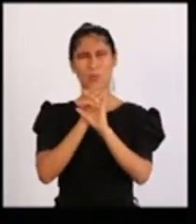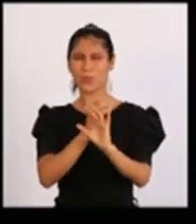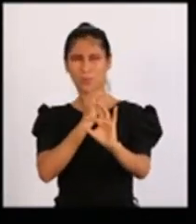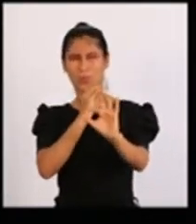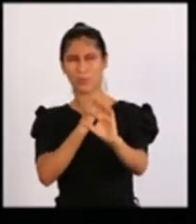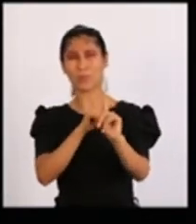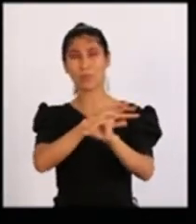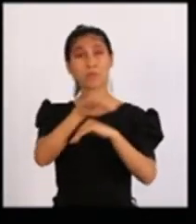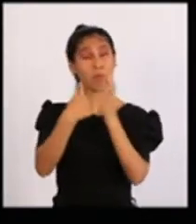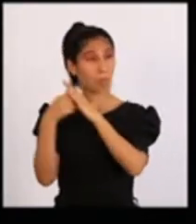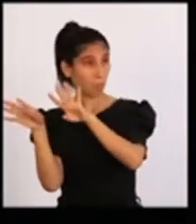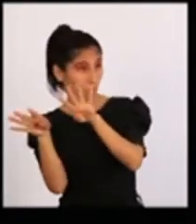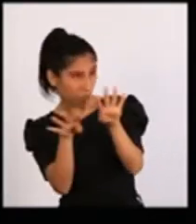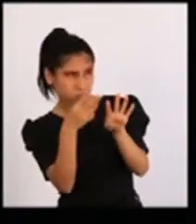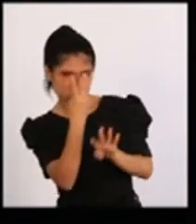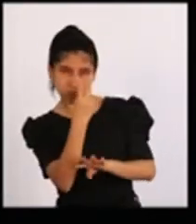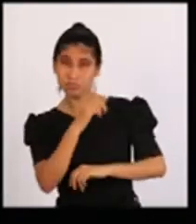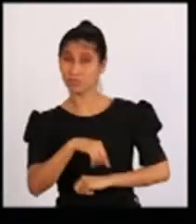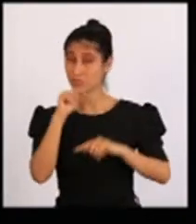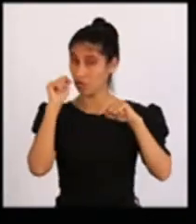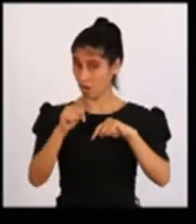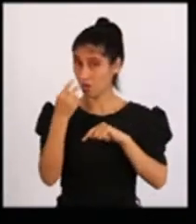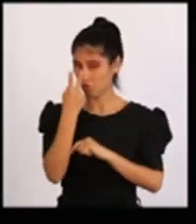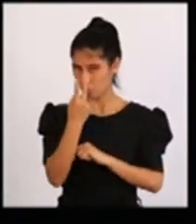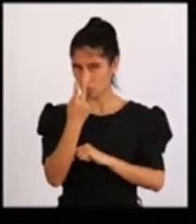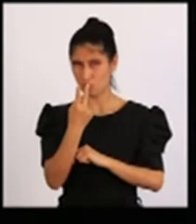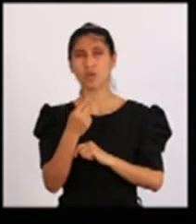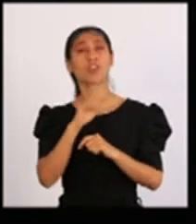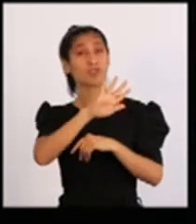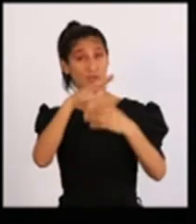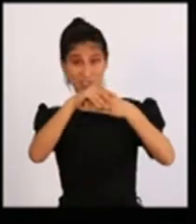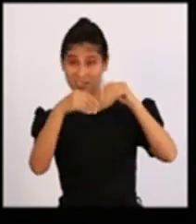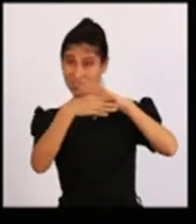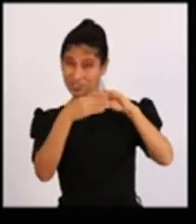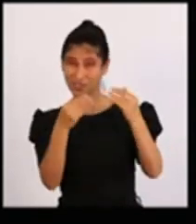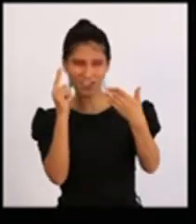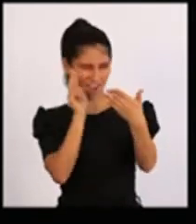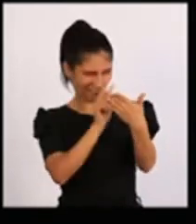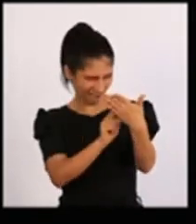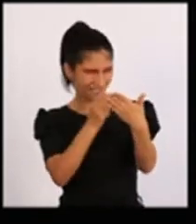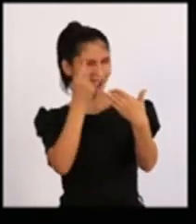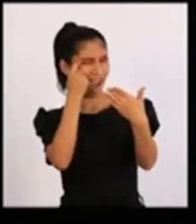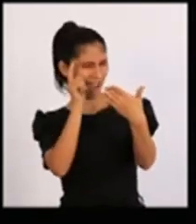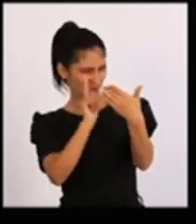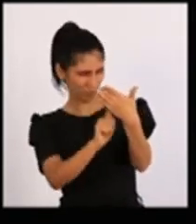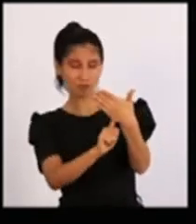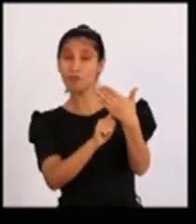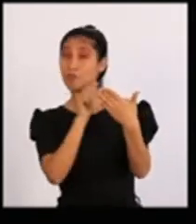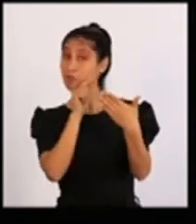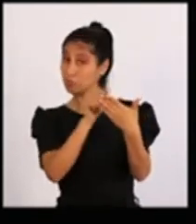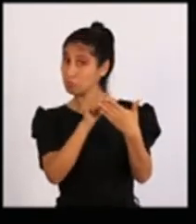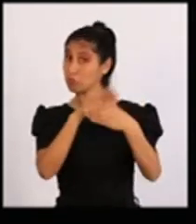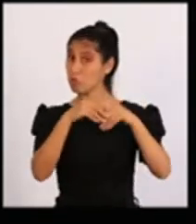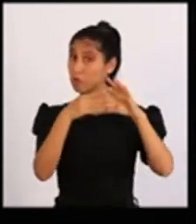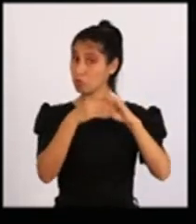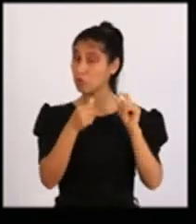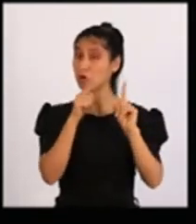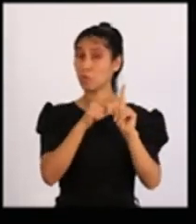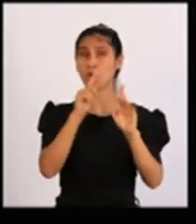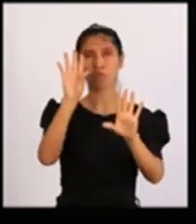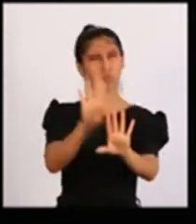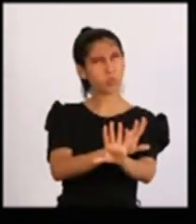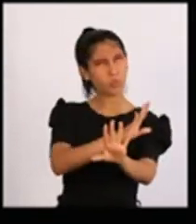En este testimonio hemos sido testigos de cómo un artista empezó su camino al éxito. Además, describe las